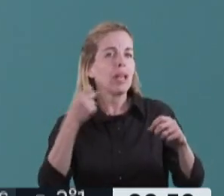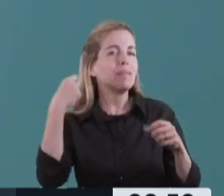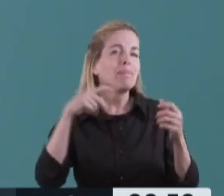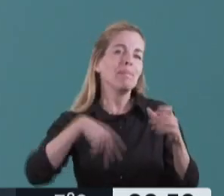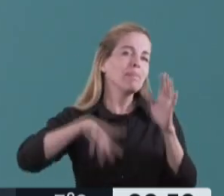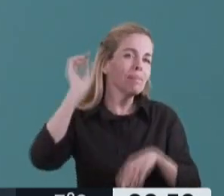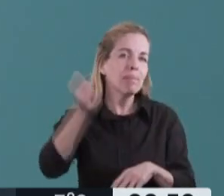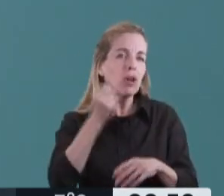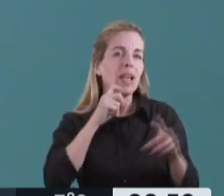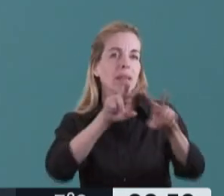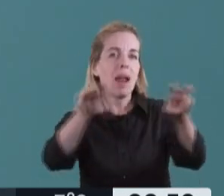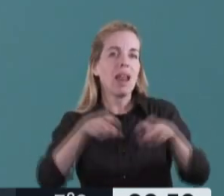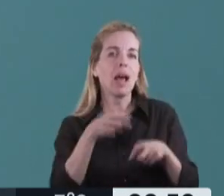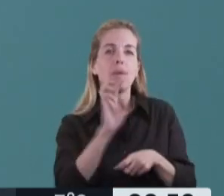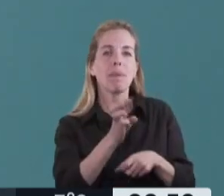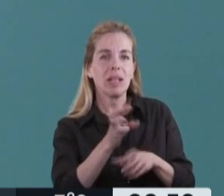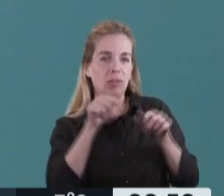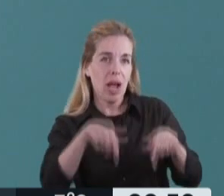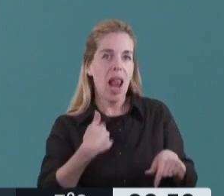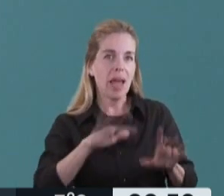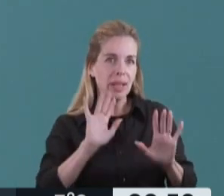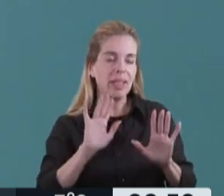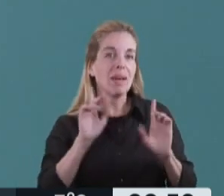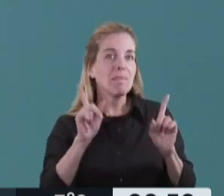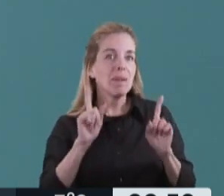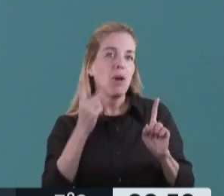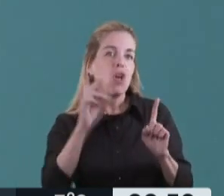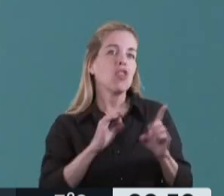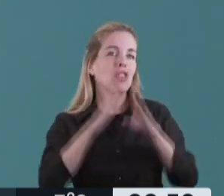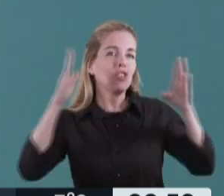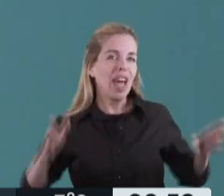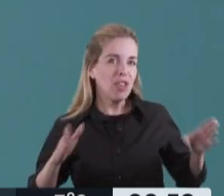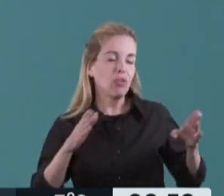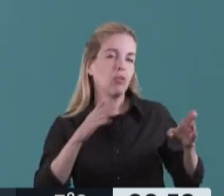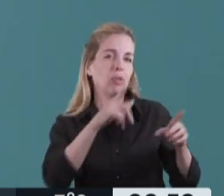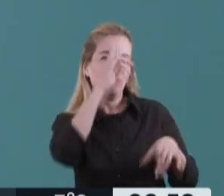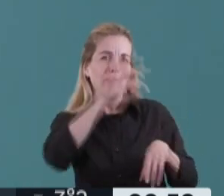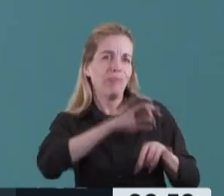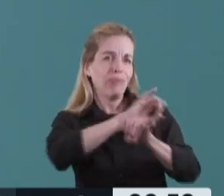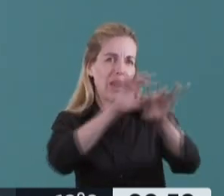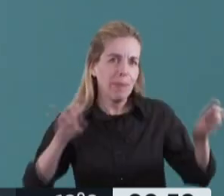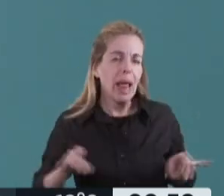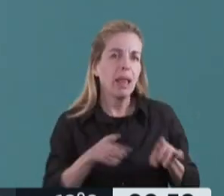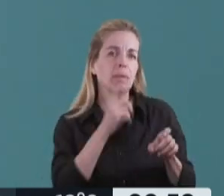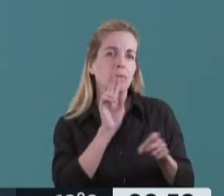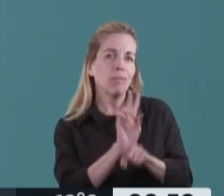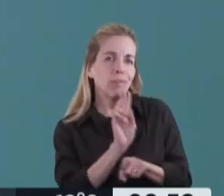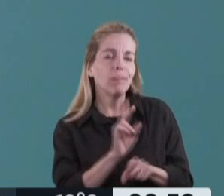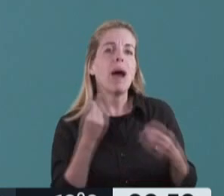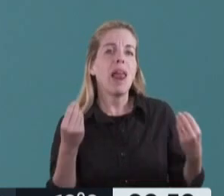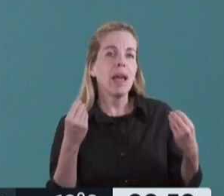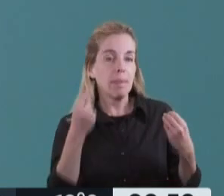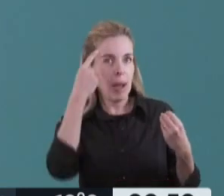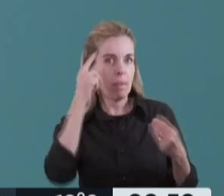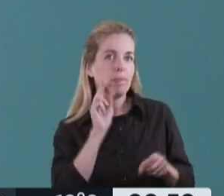como dijimos recién la verdad que se ha hecho un gran trabajo inclusive durante la pandemia para mantener el destino argentina con un buen nivel de demanda